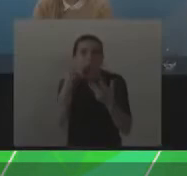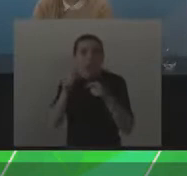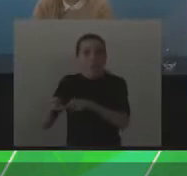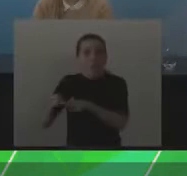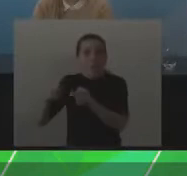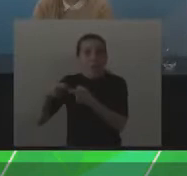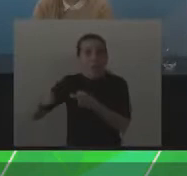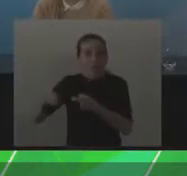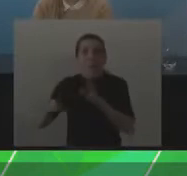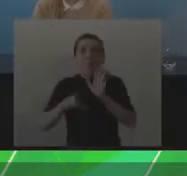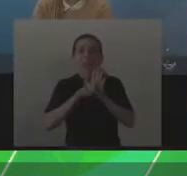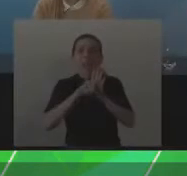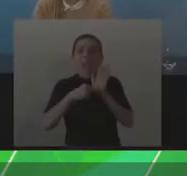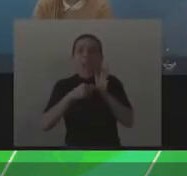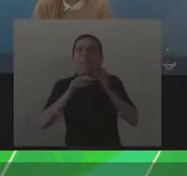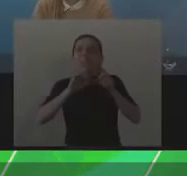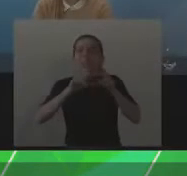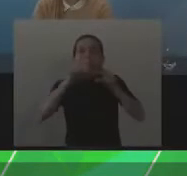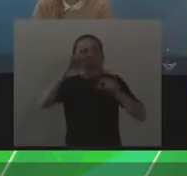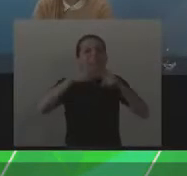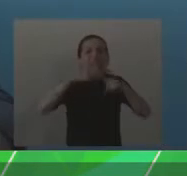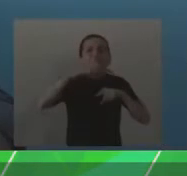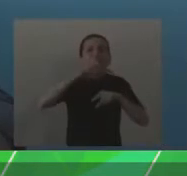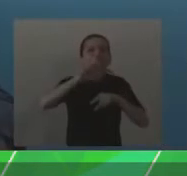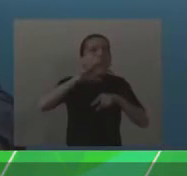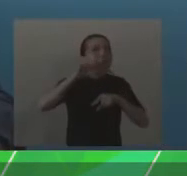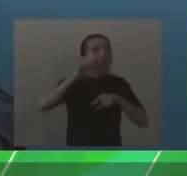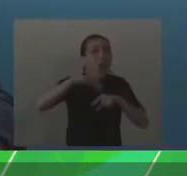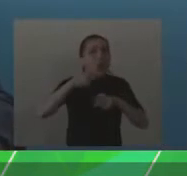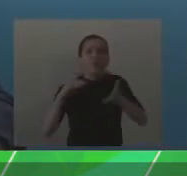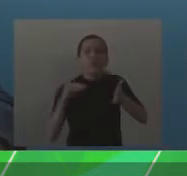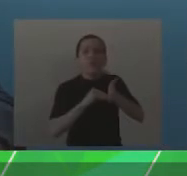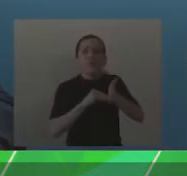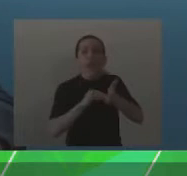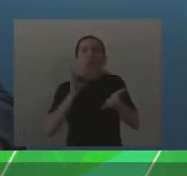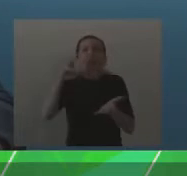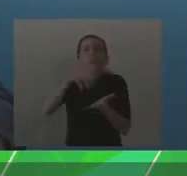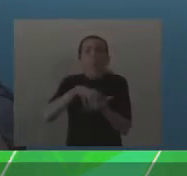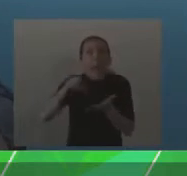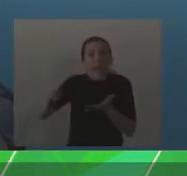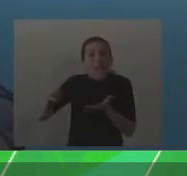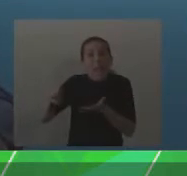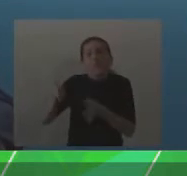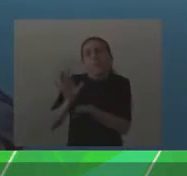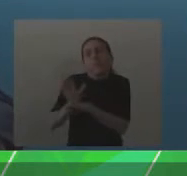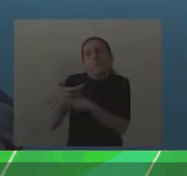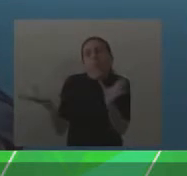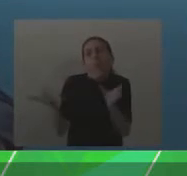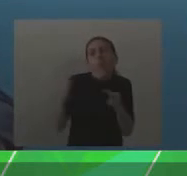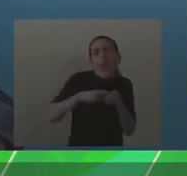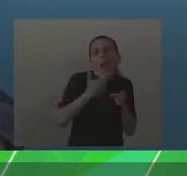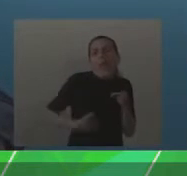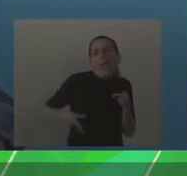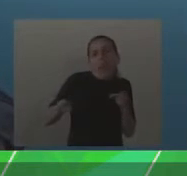gobernador, para poder hablar de este tema, y sobre todo con nuestros pares, ¿no? Porque esto ya tomó un volumen nacional, hasta un volumen